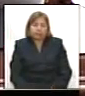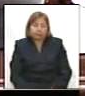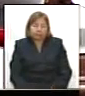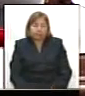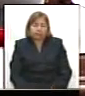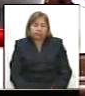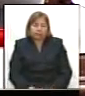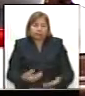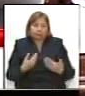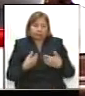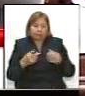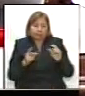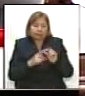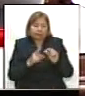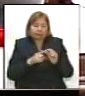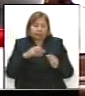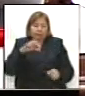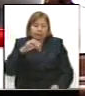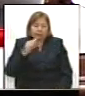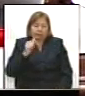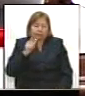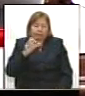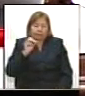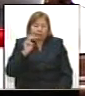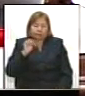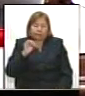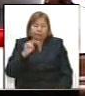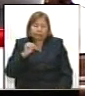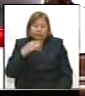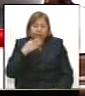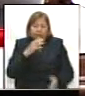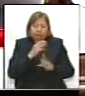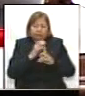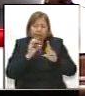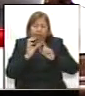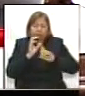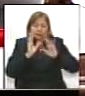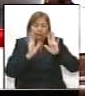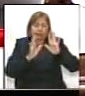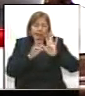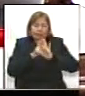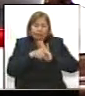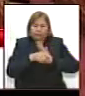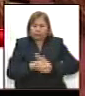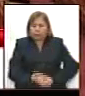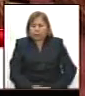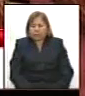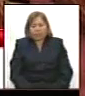Tiene la palabra el congresista Palomino Ortiz, presidente de la Comisión de Cultura, hasta por 10 minutos.